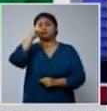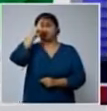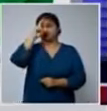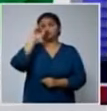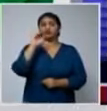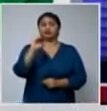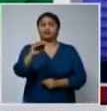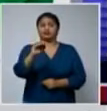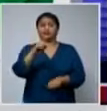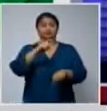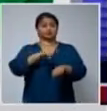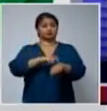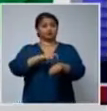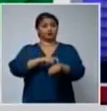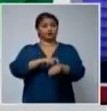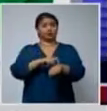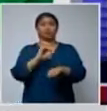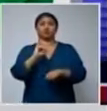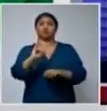estadía hospitalaria de 6 días